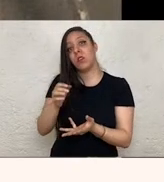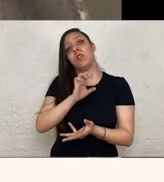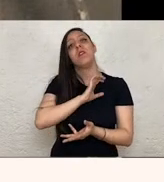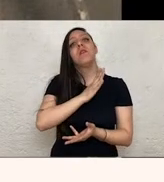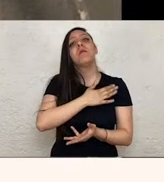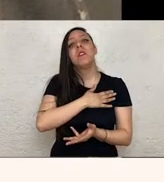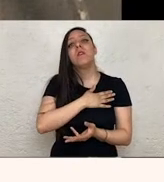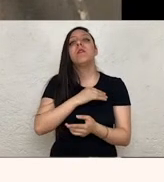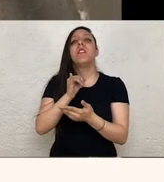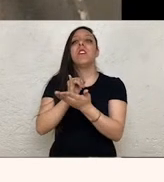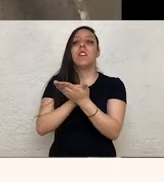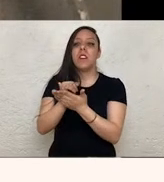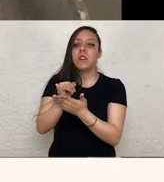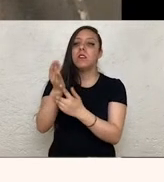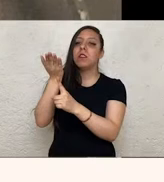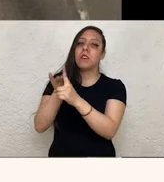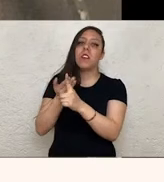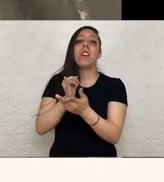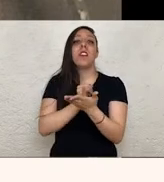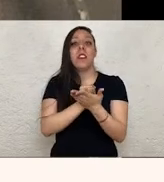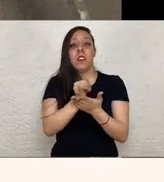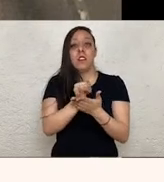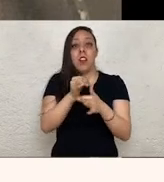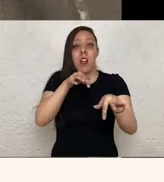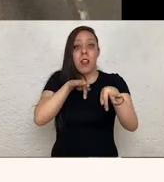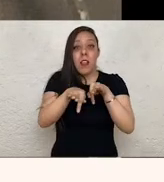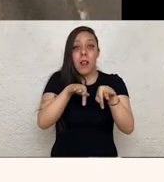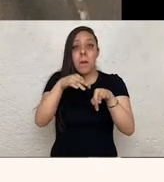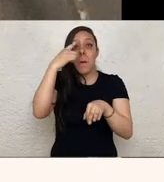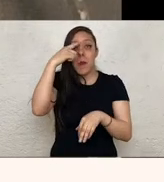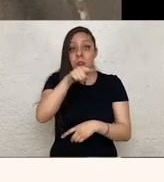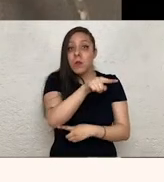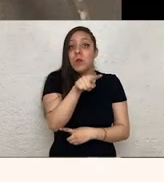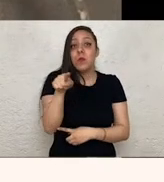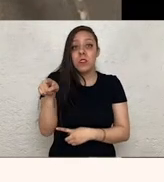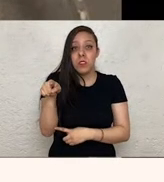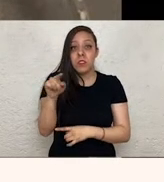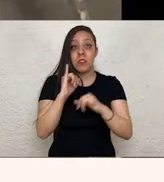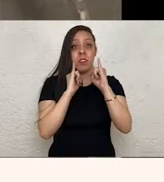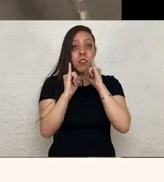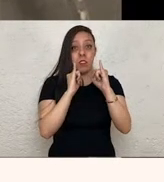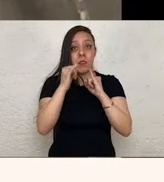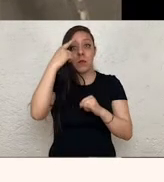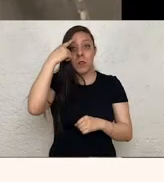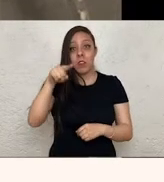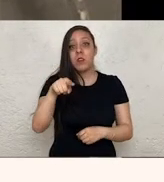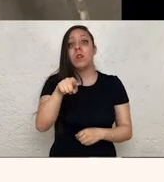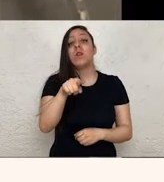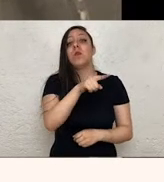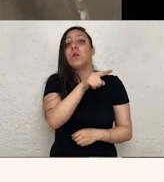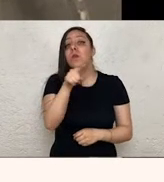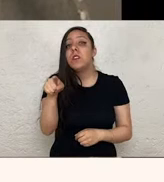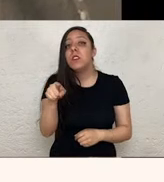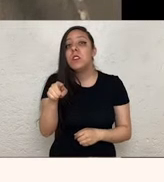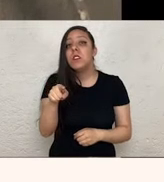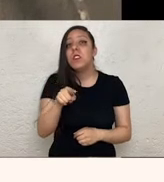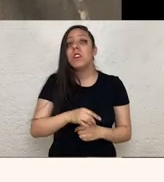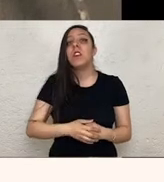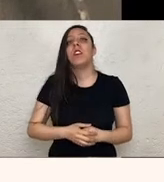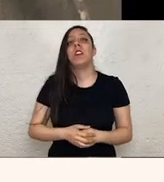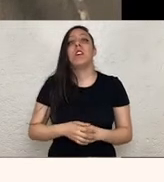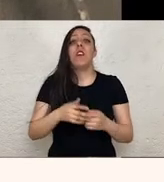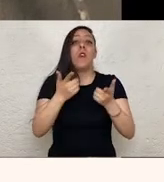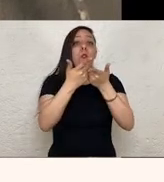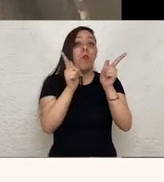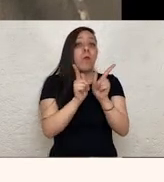Se decidió trabajar para ellos, traducir para ellos. La gente azteca fue enemiga